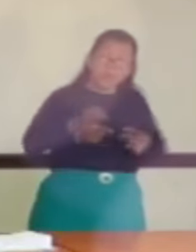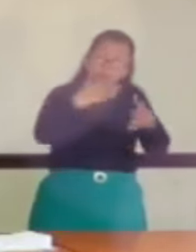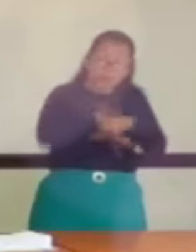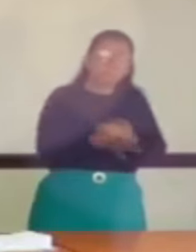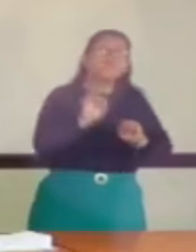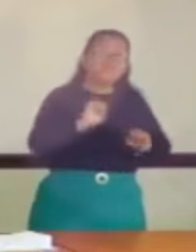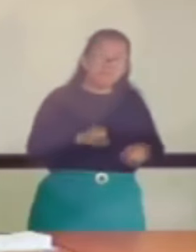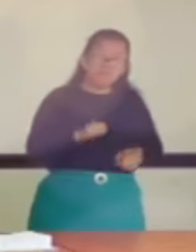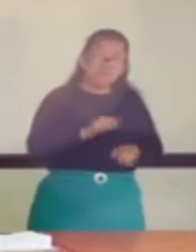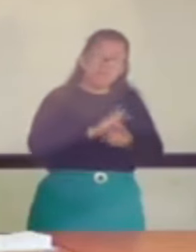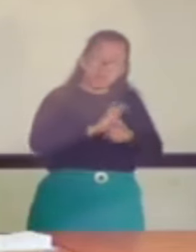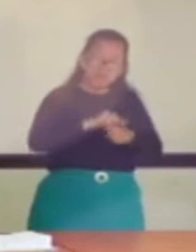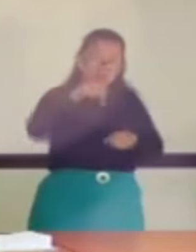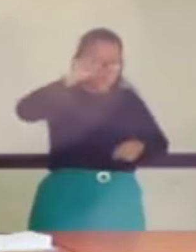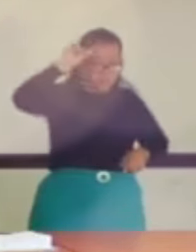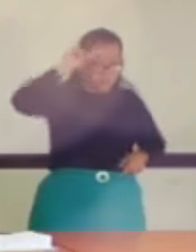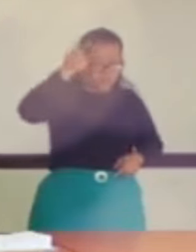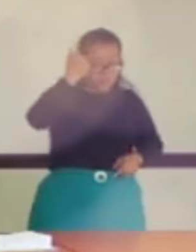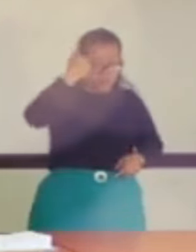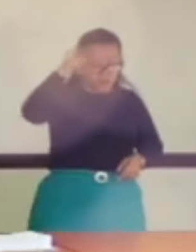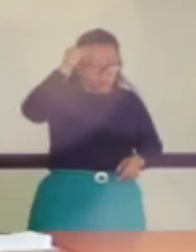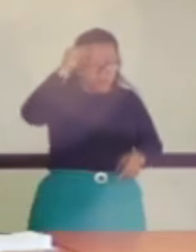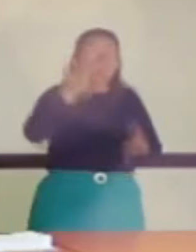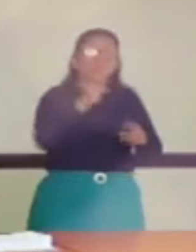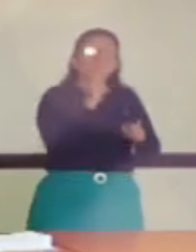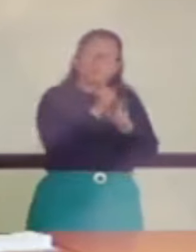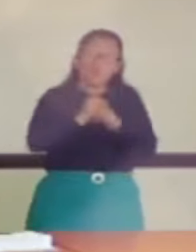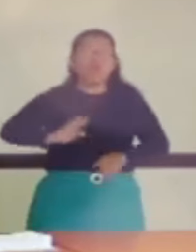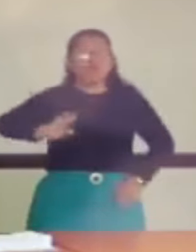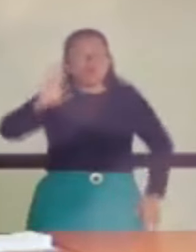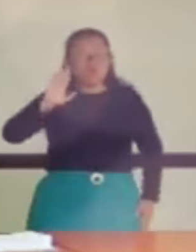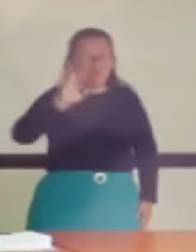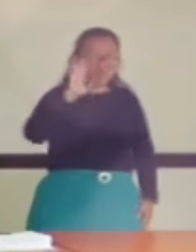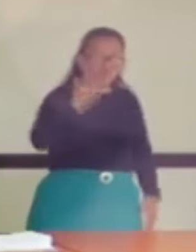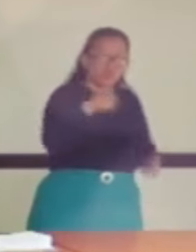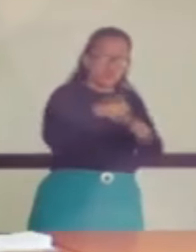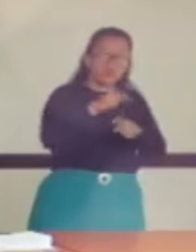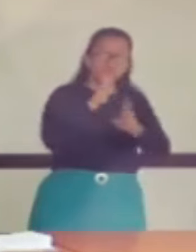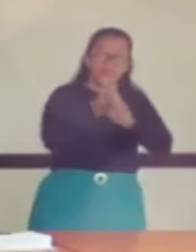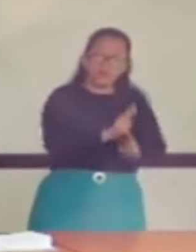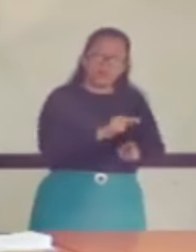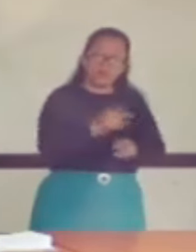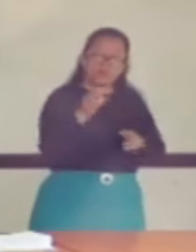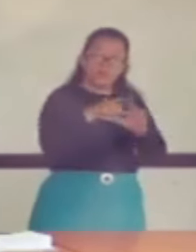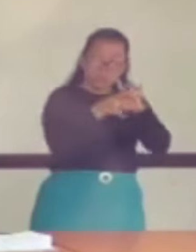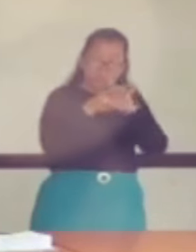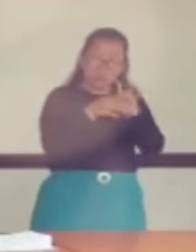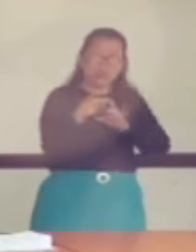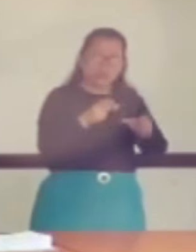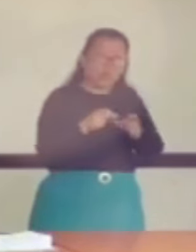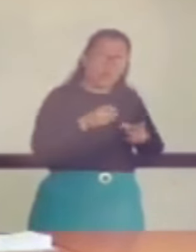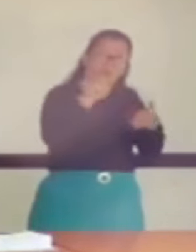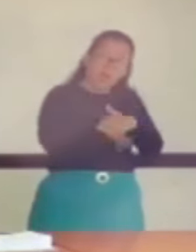en el marco de un gobierno transparente. Este es el resultado de lo que los órganos de control interno, las oficinas de asuntos de